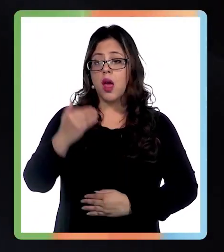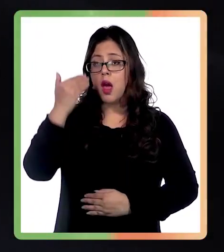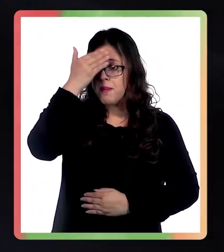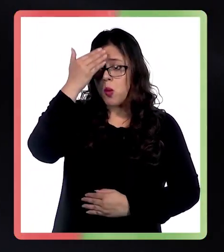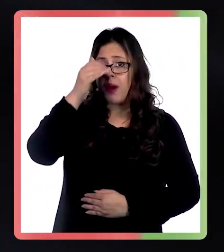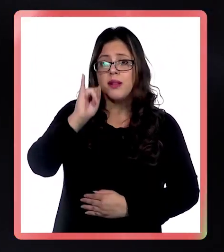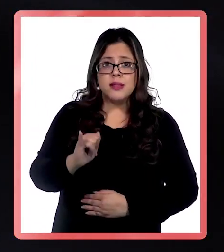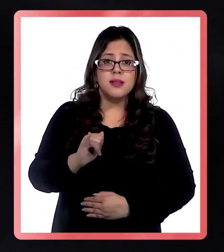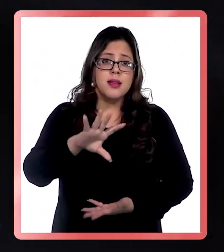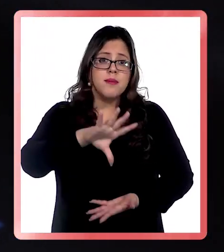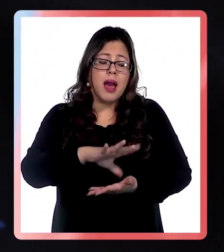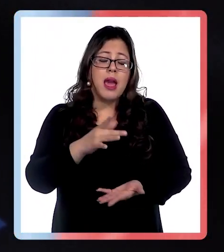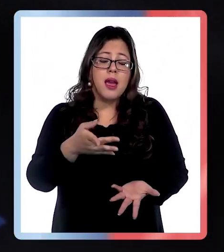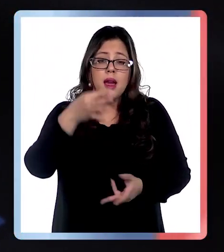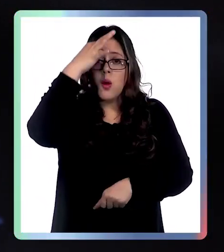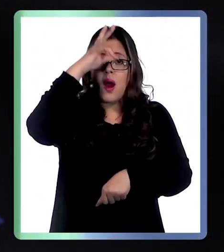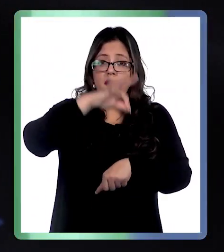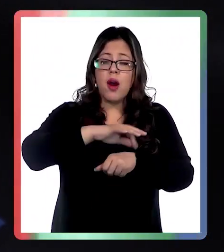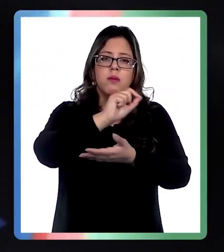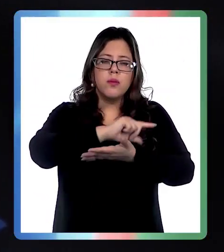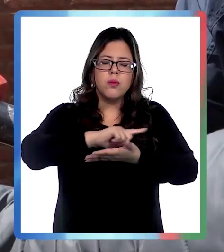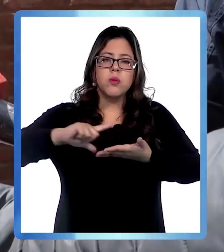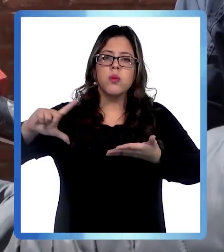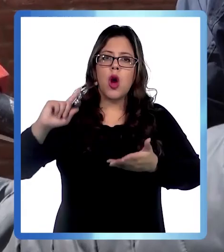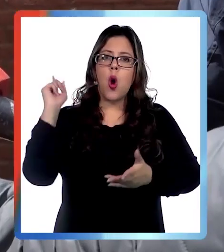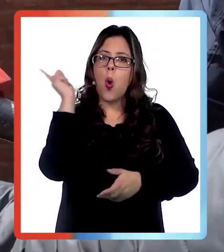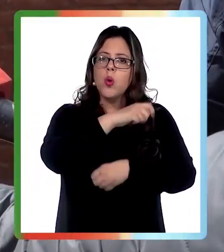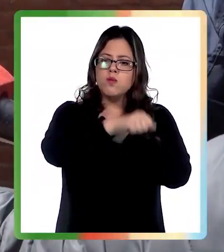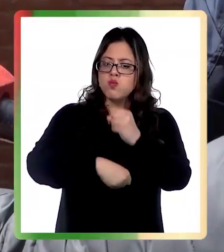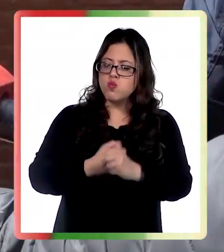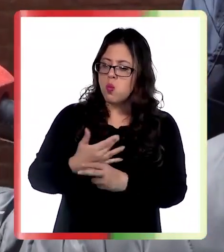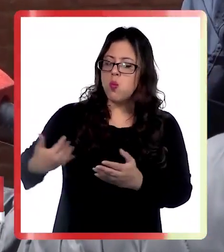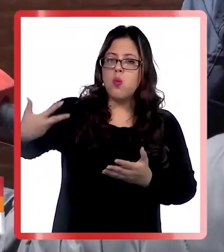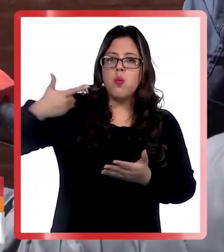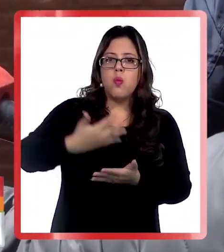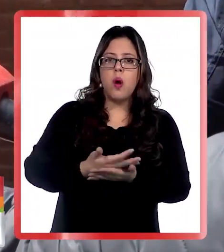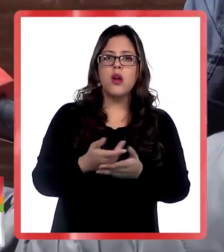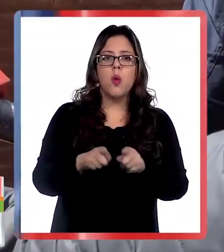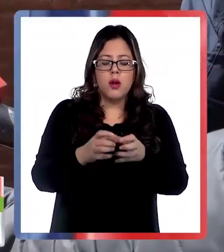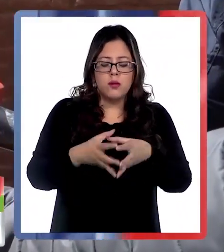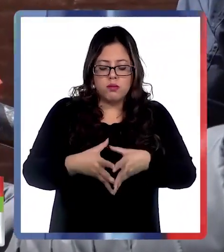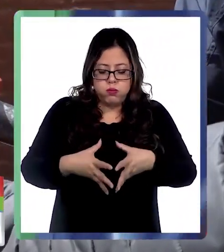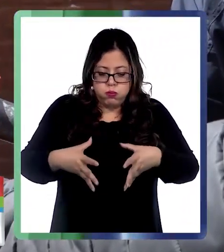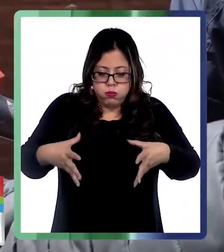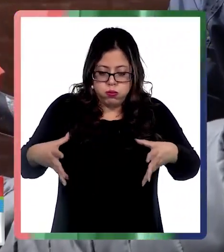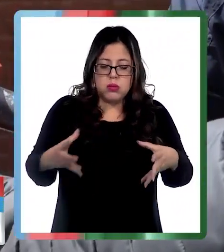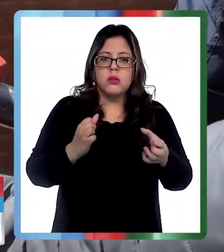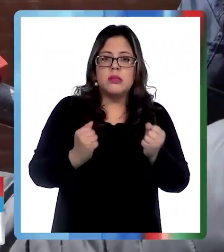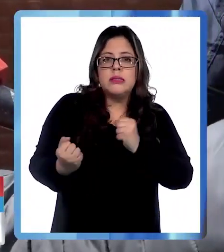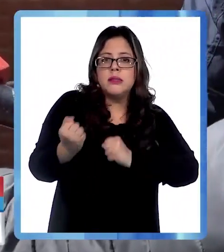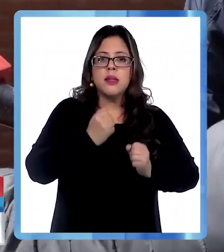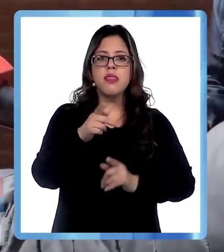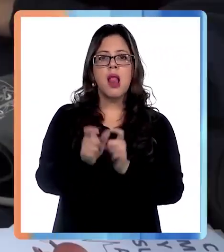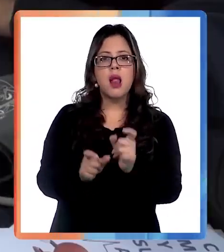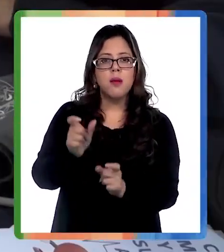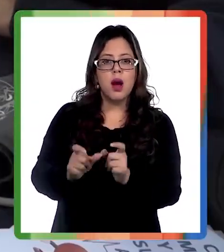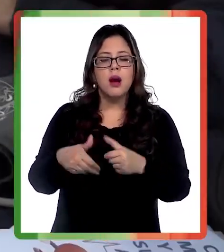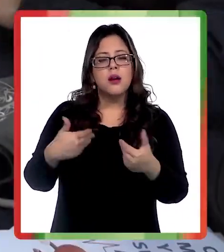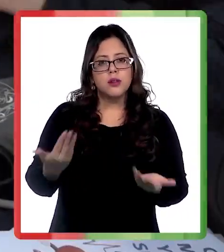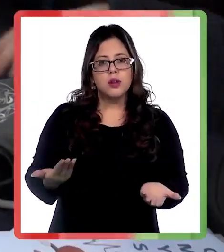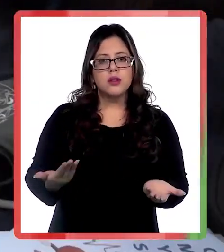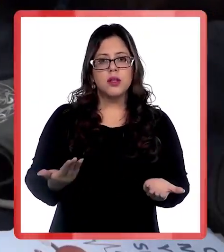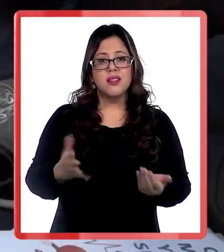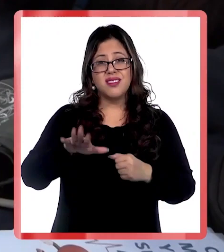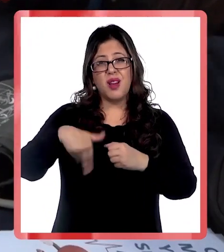la muerte preocupante como en todo el país porque es una enfermedad que ha aumentado mucho en los últimos años que crece con la obesidad y con el